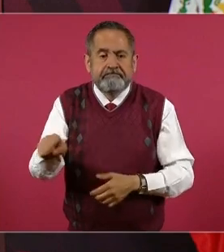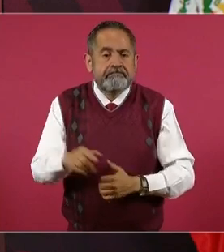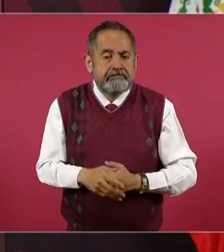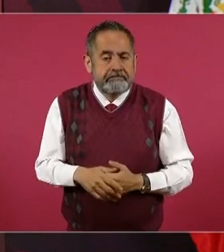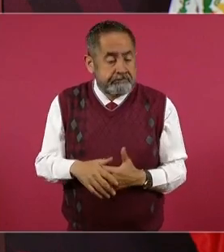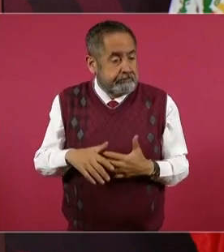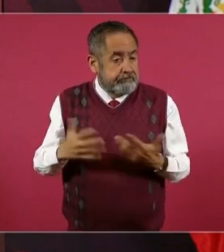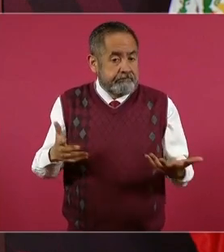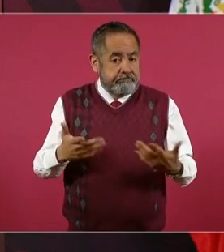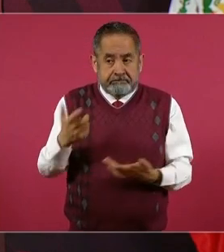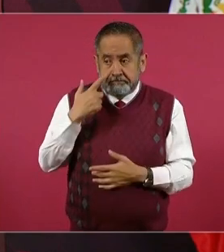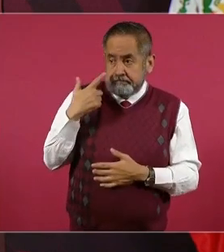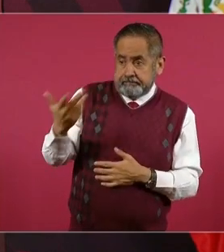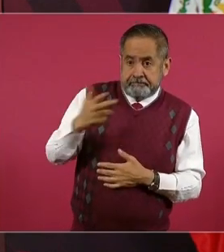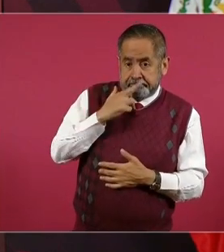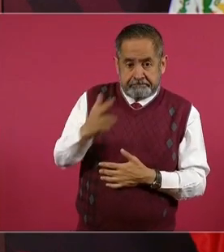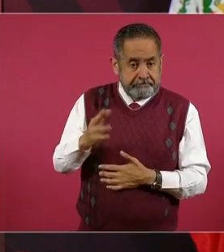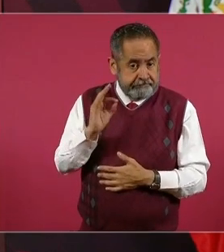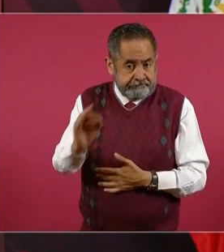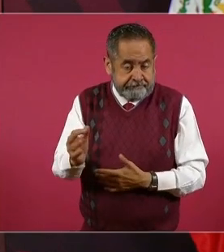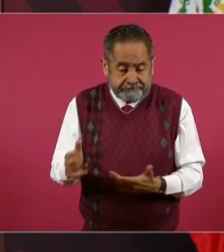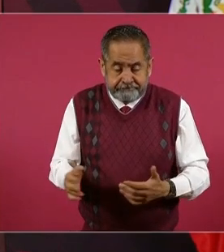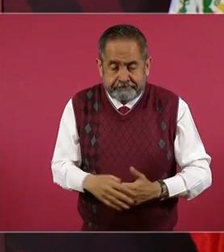Y ahí están los resultados.